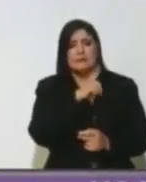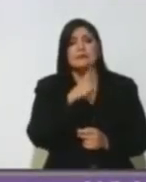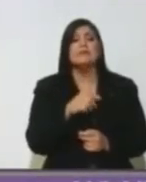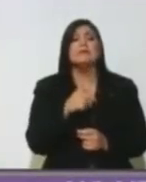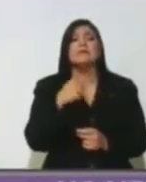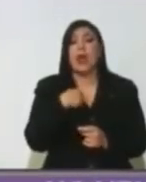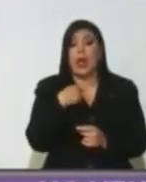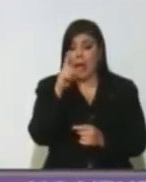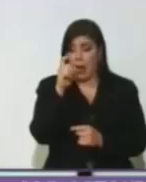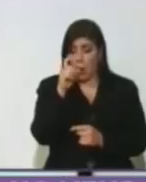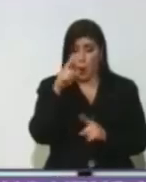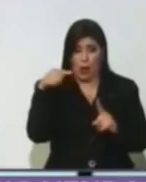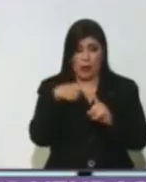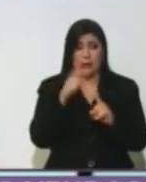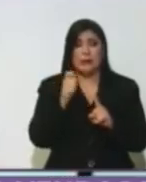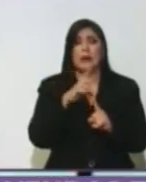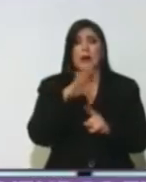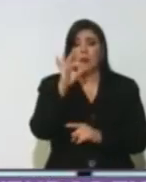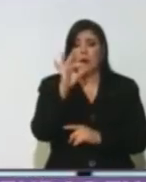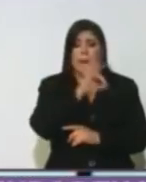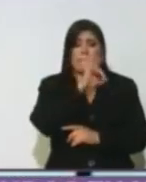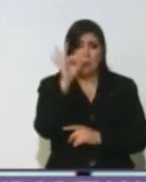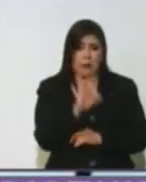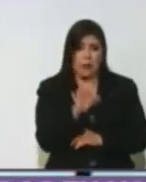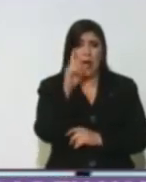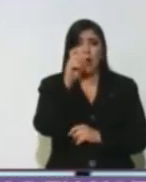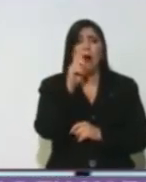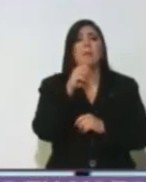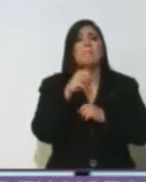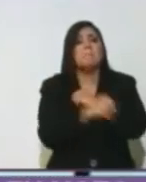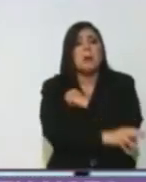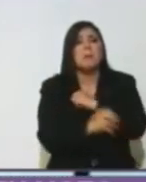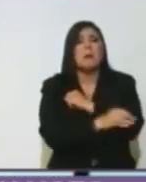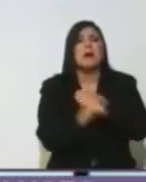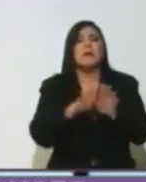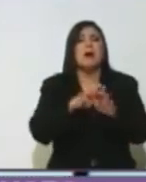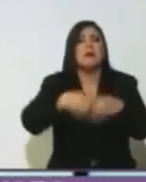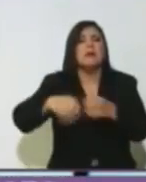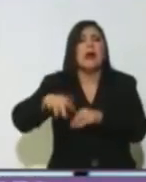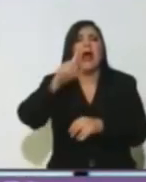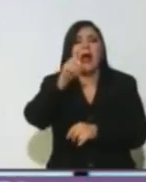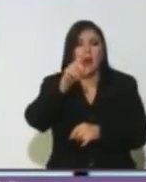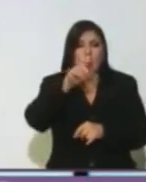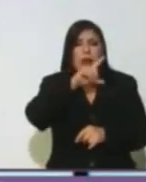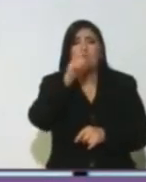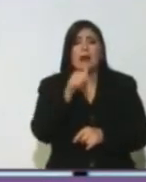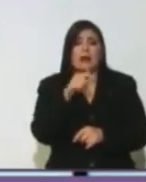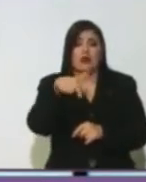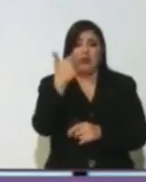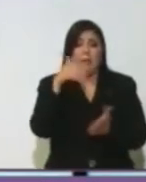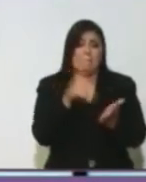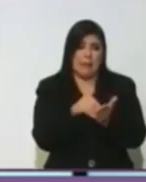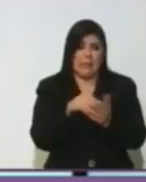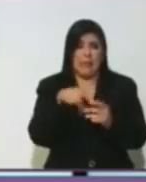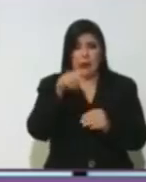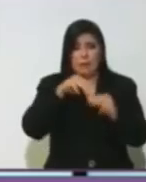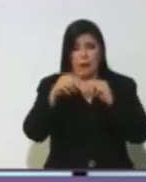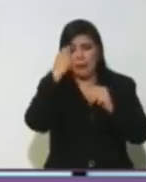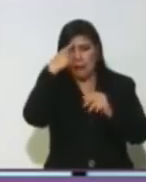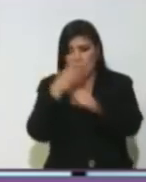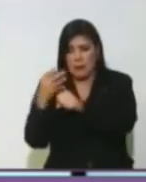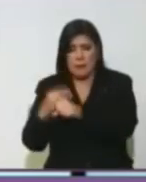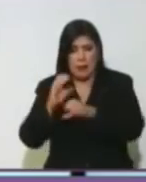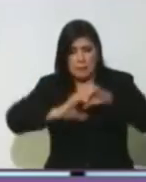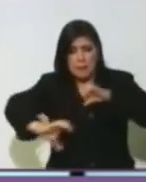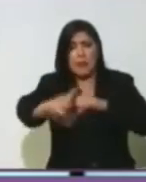agua 40 por toda el agua se fuga en las tuberías vamos a reparar los 12.000 kilómetros de tuberías esto implica